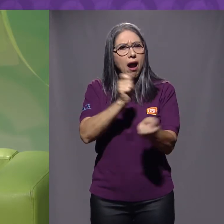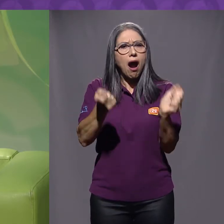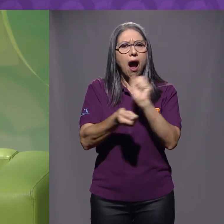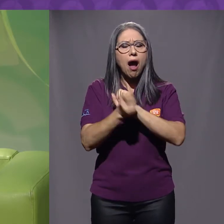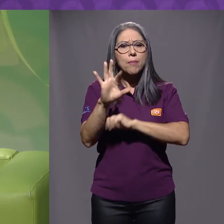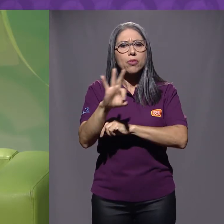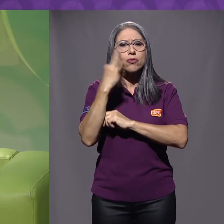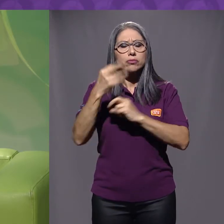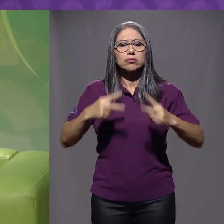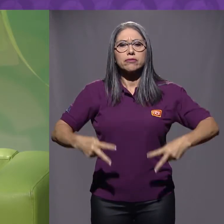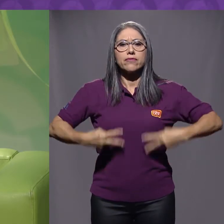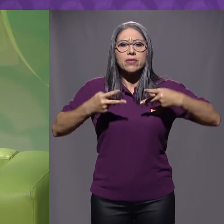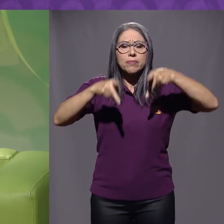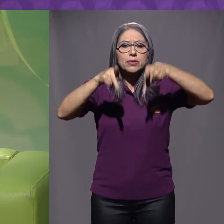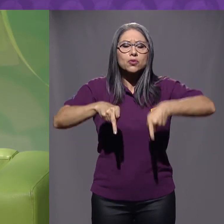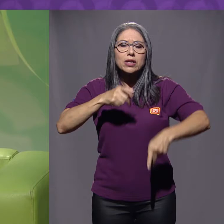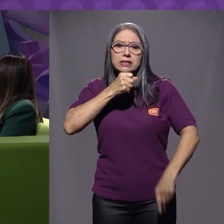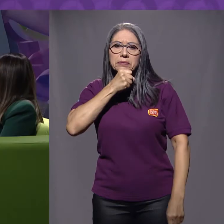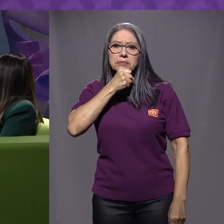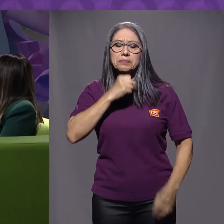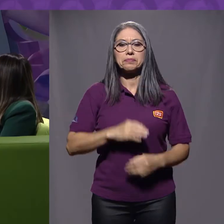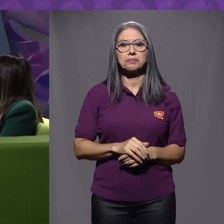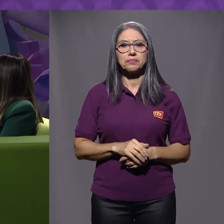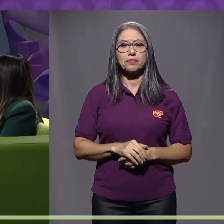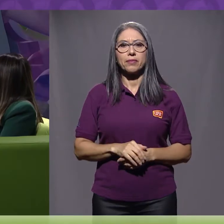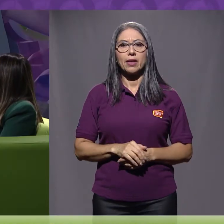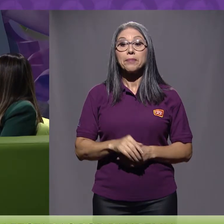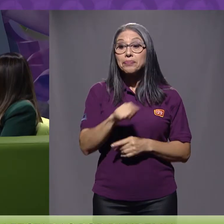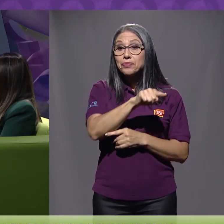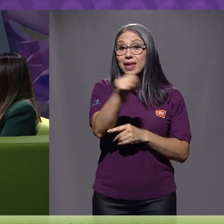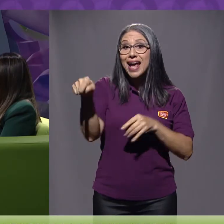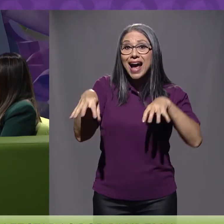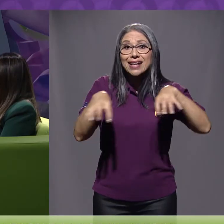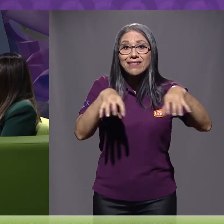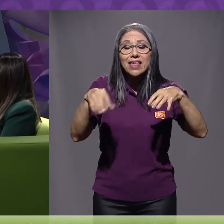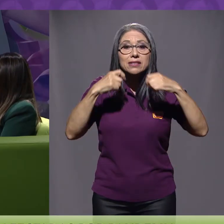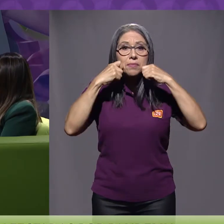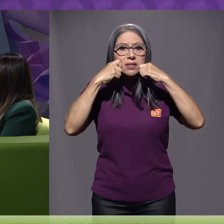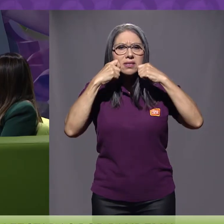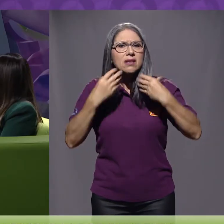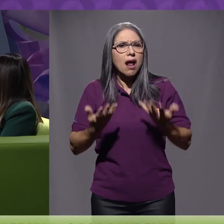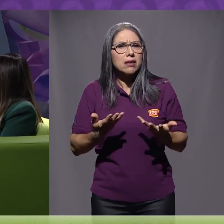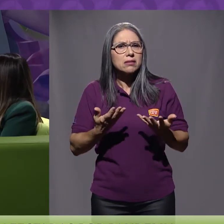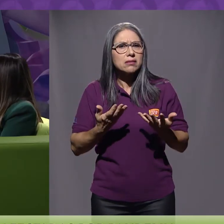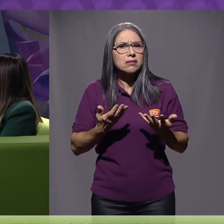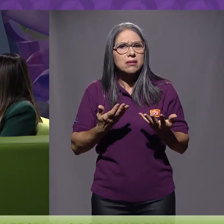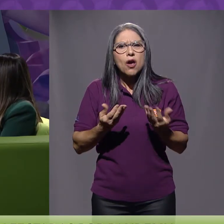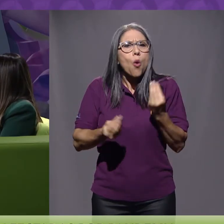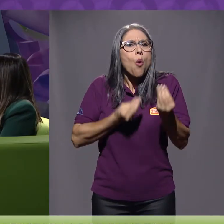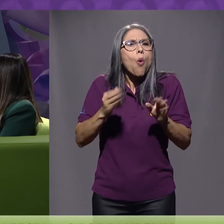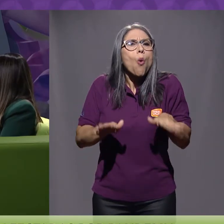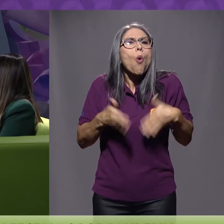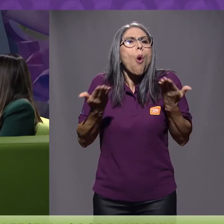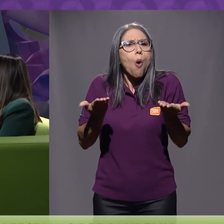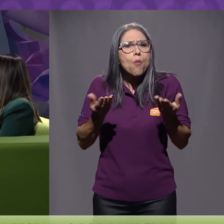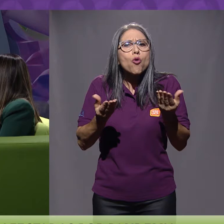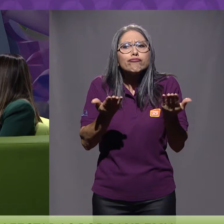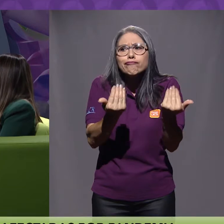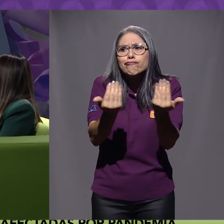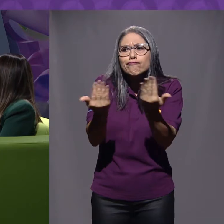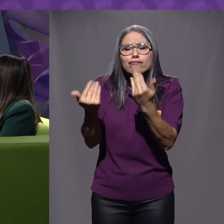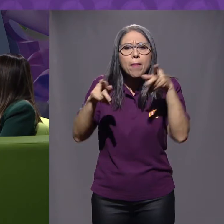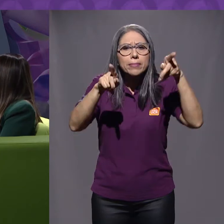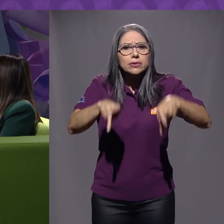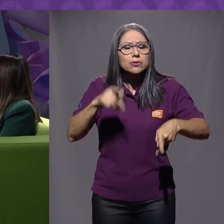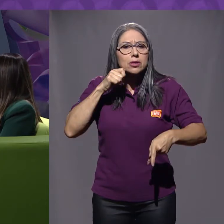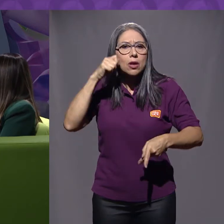adultas mayores. Y ¿cómo incorporar, doctor, a estas actividades presenciales a las personas adultas mayores, siendo un grupo